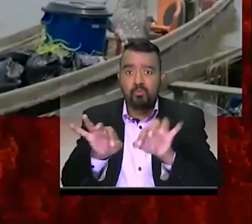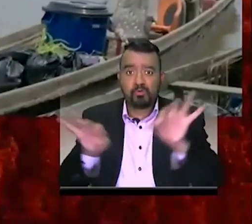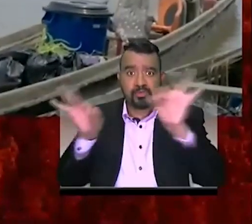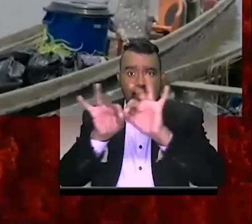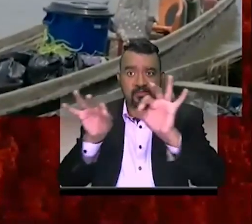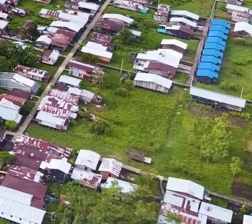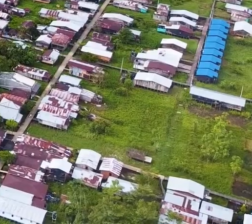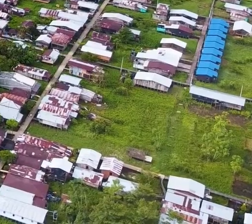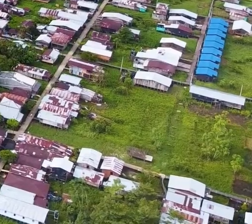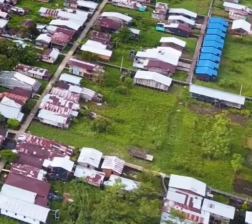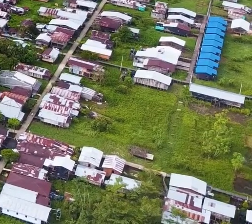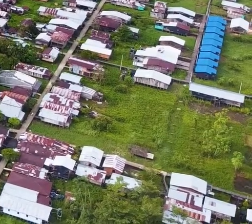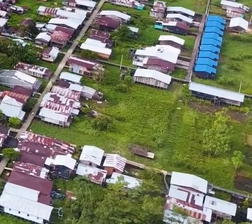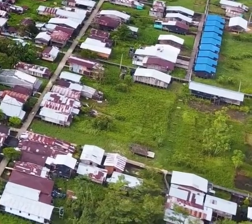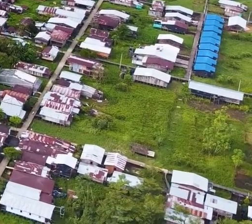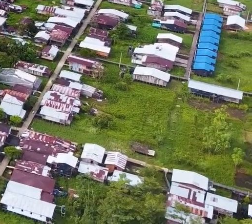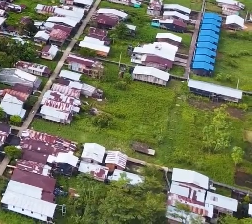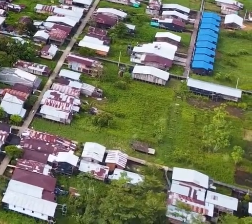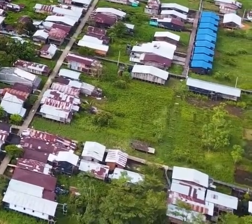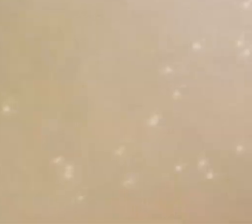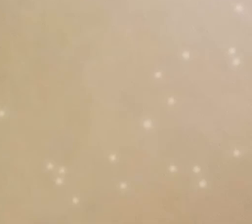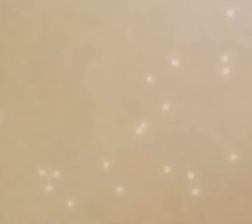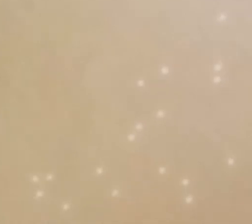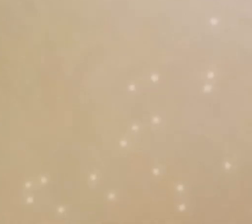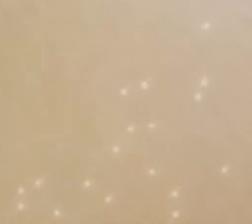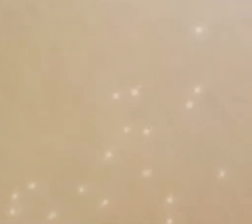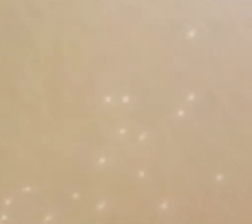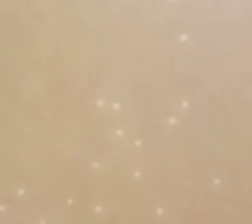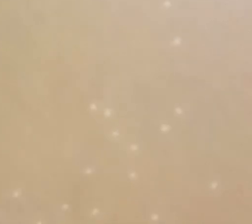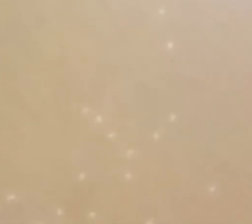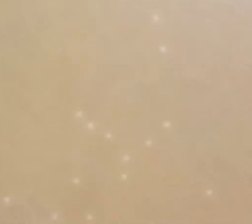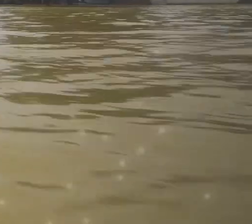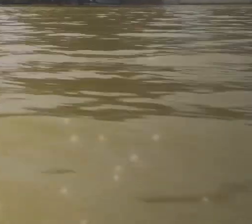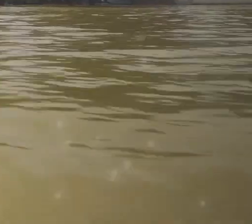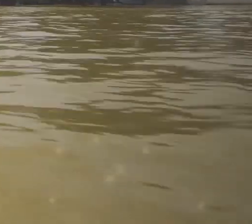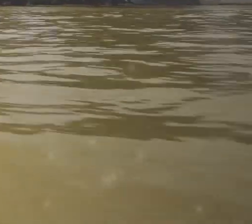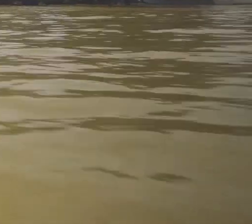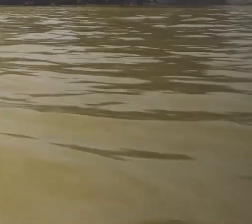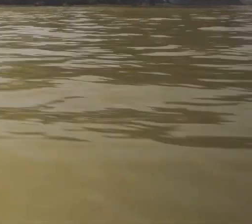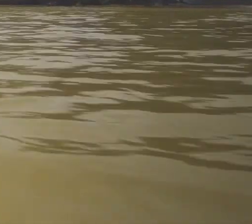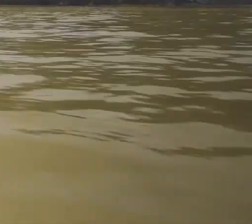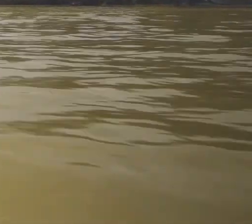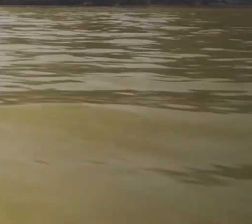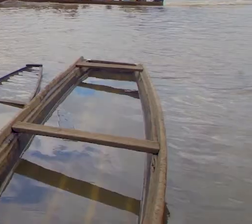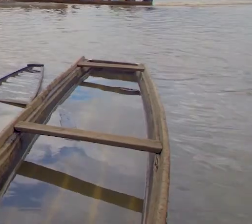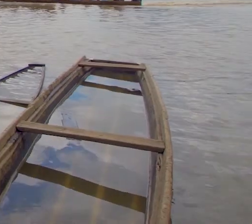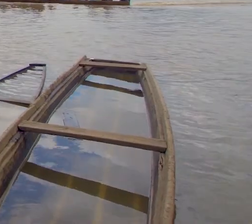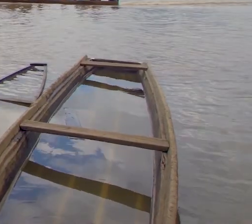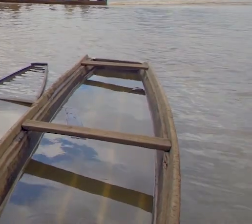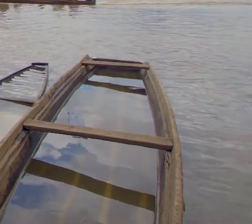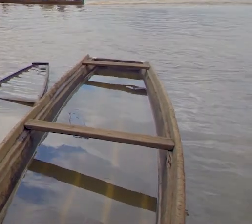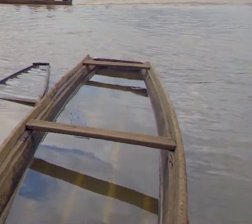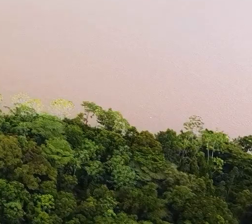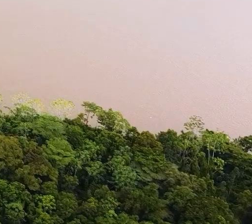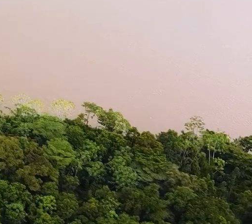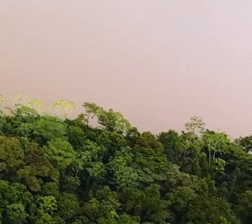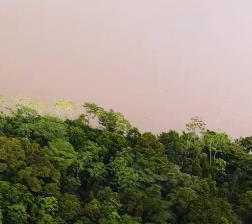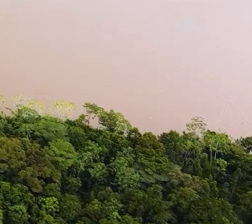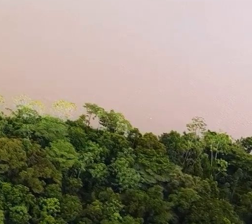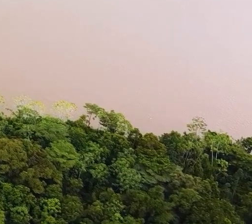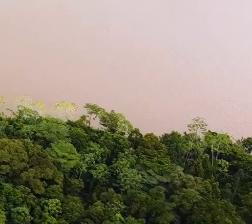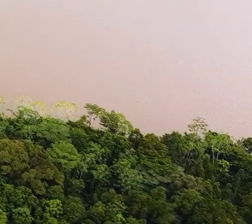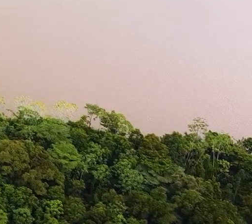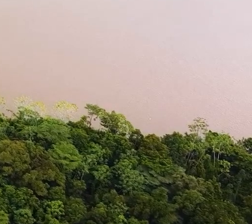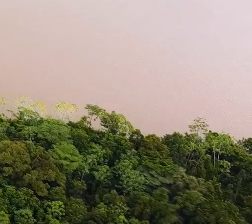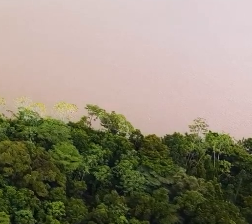y para la equidad. Sigue avanzar con la luz hacia las zonas rurales de Vigía